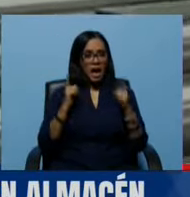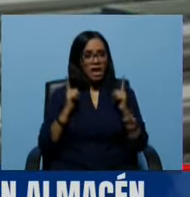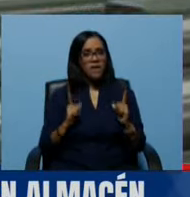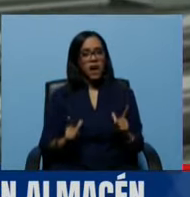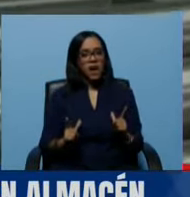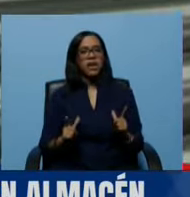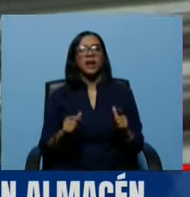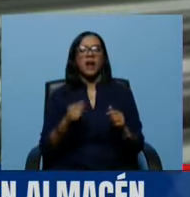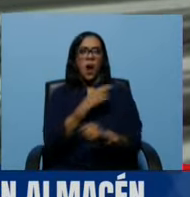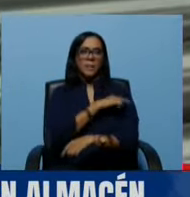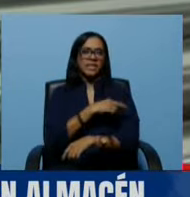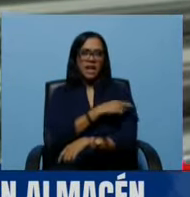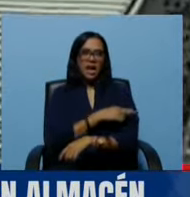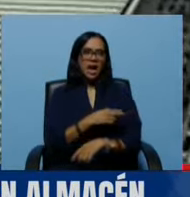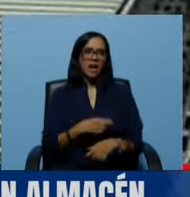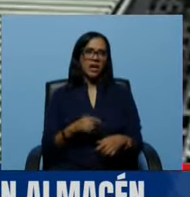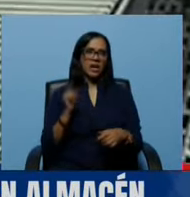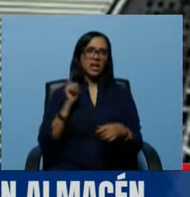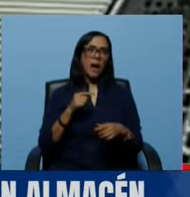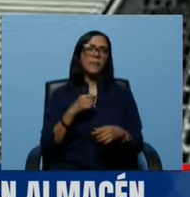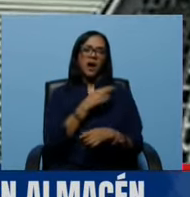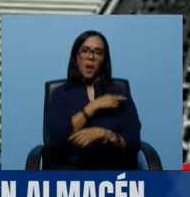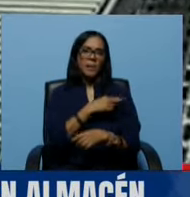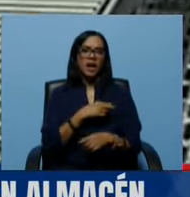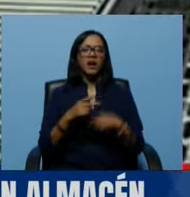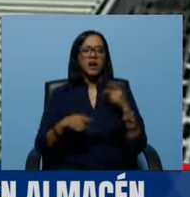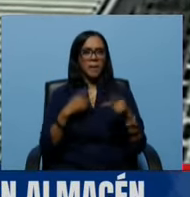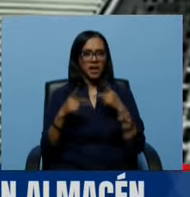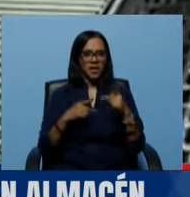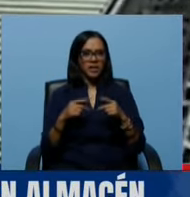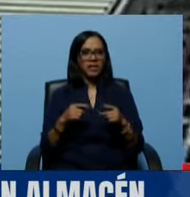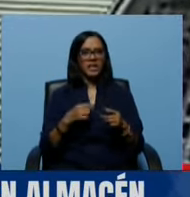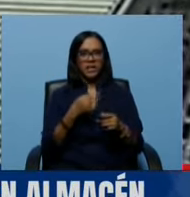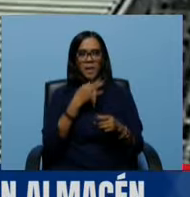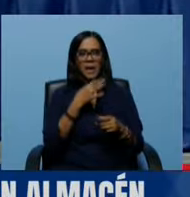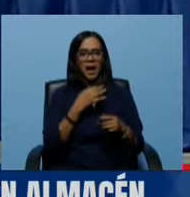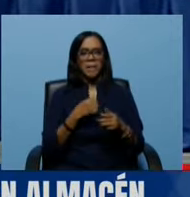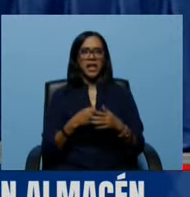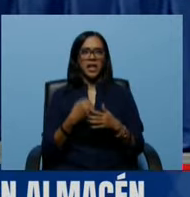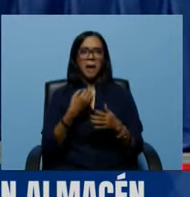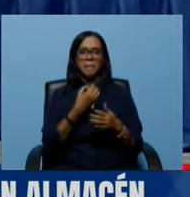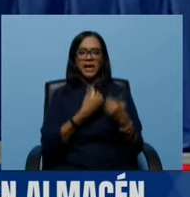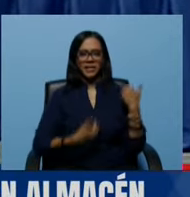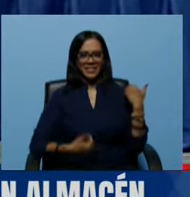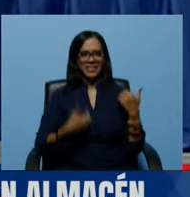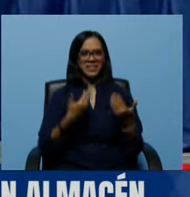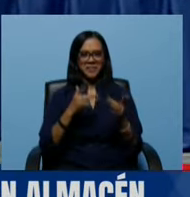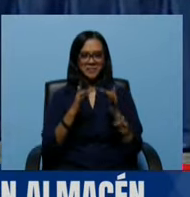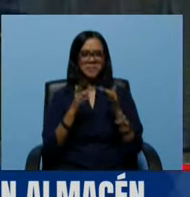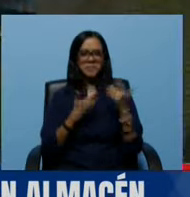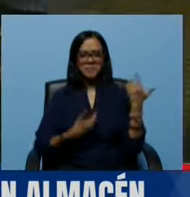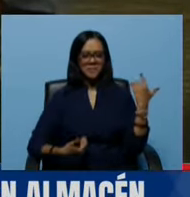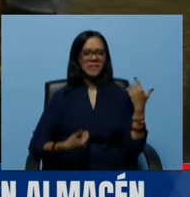las hospitalarias. Evitaremos llegar al hospital con la producción de estos medicamentos, presidente. Adelante,